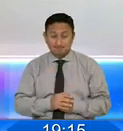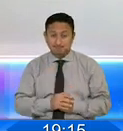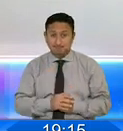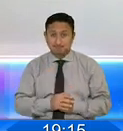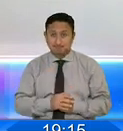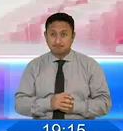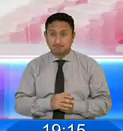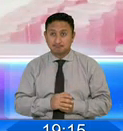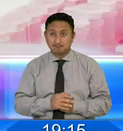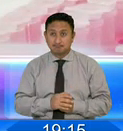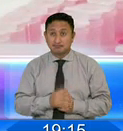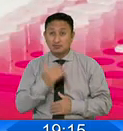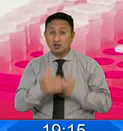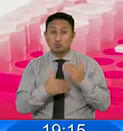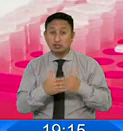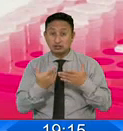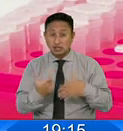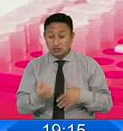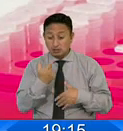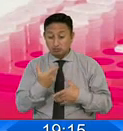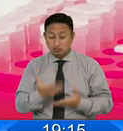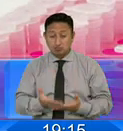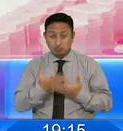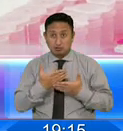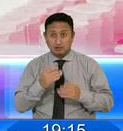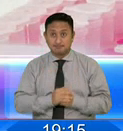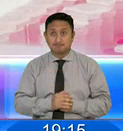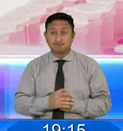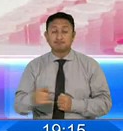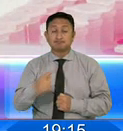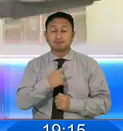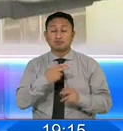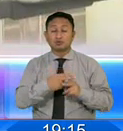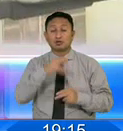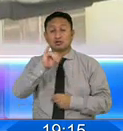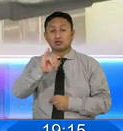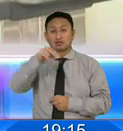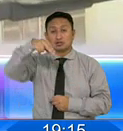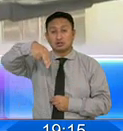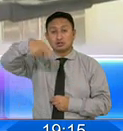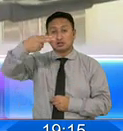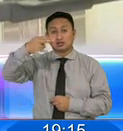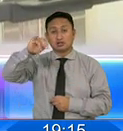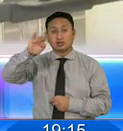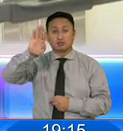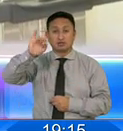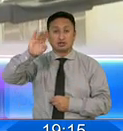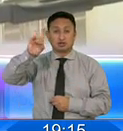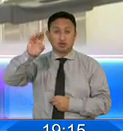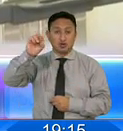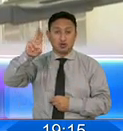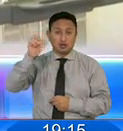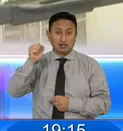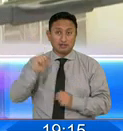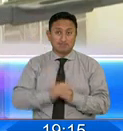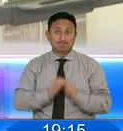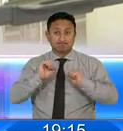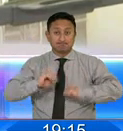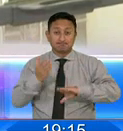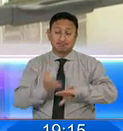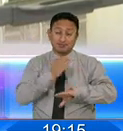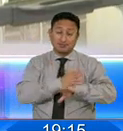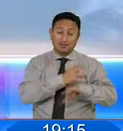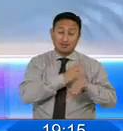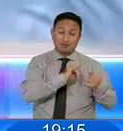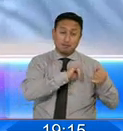campo estos medicamentos llamados inhibidores se han utilizado anteriormente en tratamientos contra el vih y la hepatitis